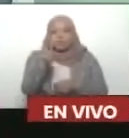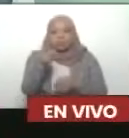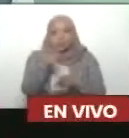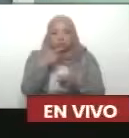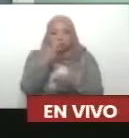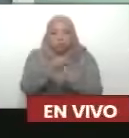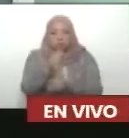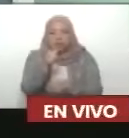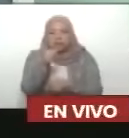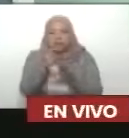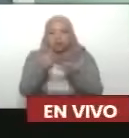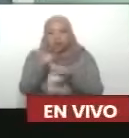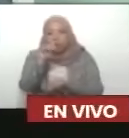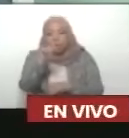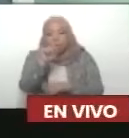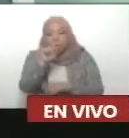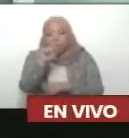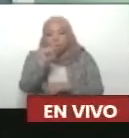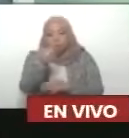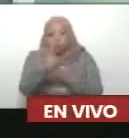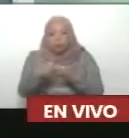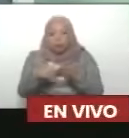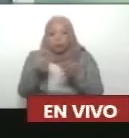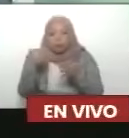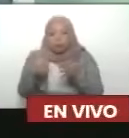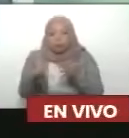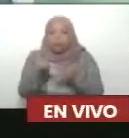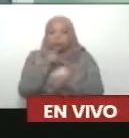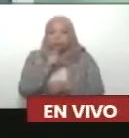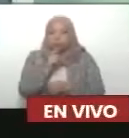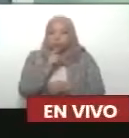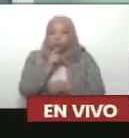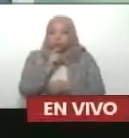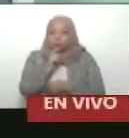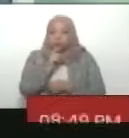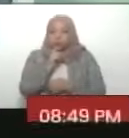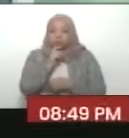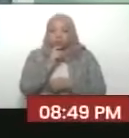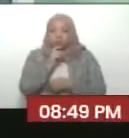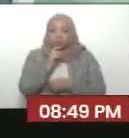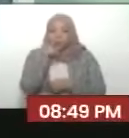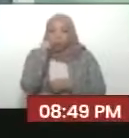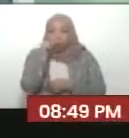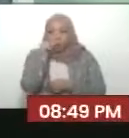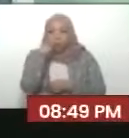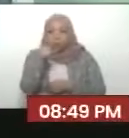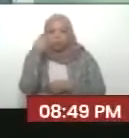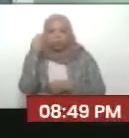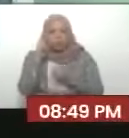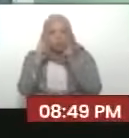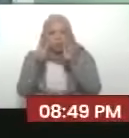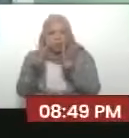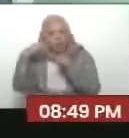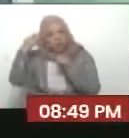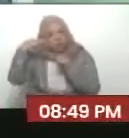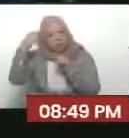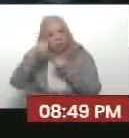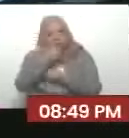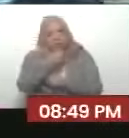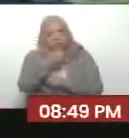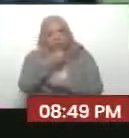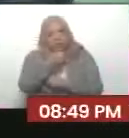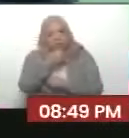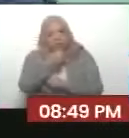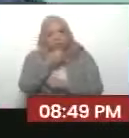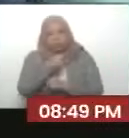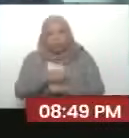lleva 19 puntos. Naguará. Se trata de Salvador Tavera. ¿Ustedes vieron la entrevista? La